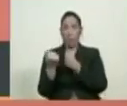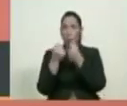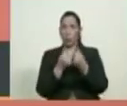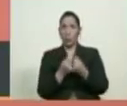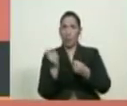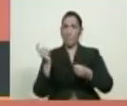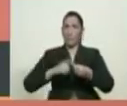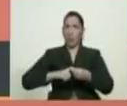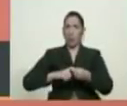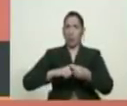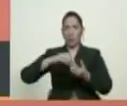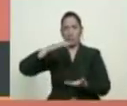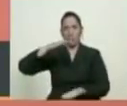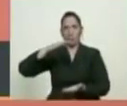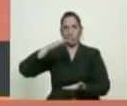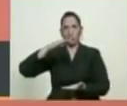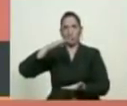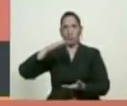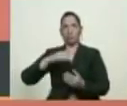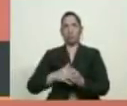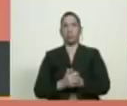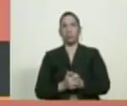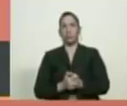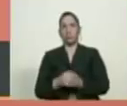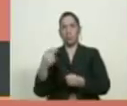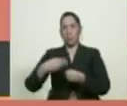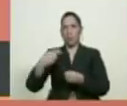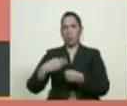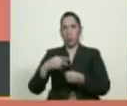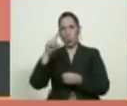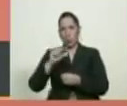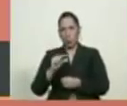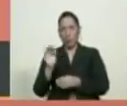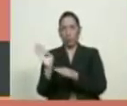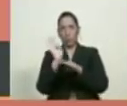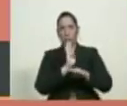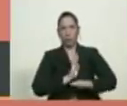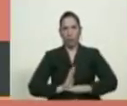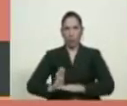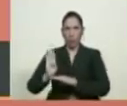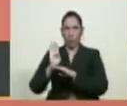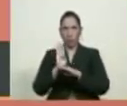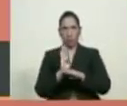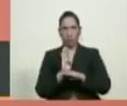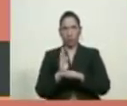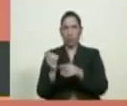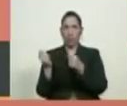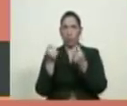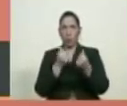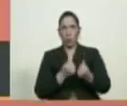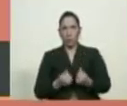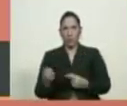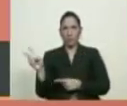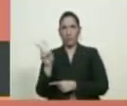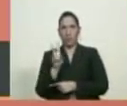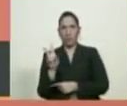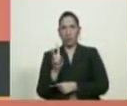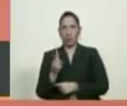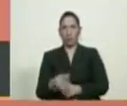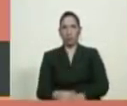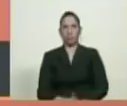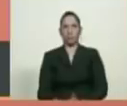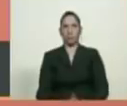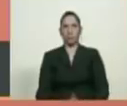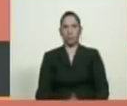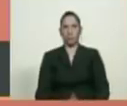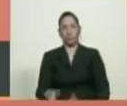al precio del petróleo con un valor de referencia algo menor para proteger la economía venezolana en ese sentido. Sí,